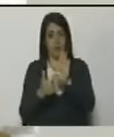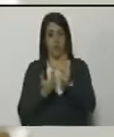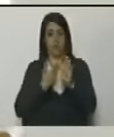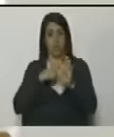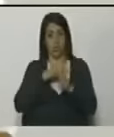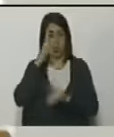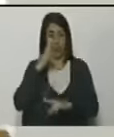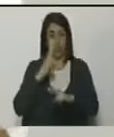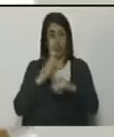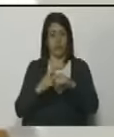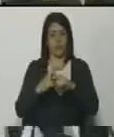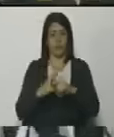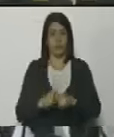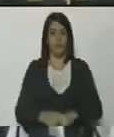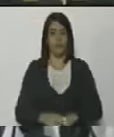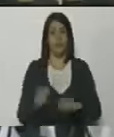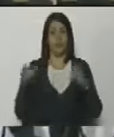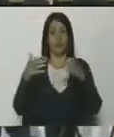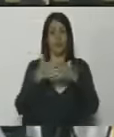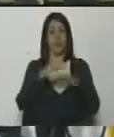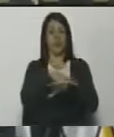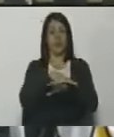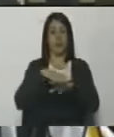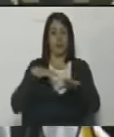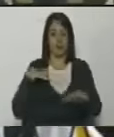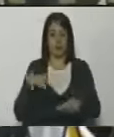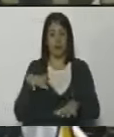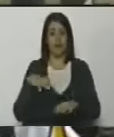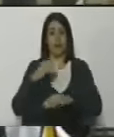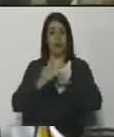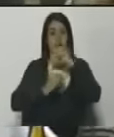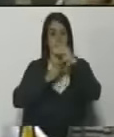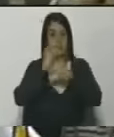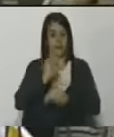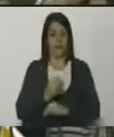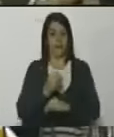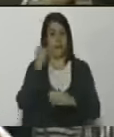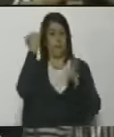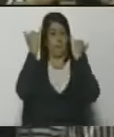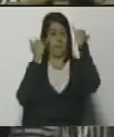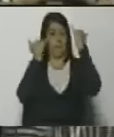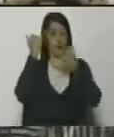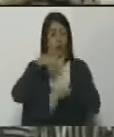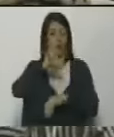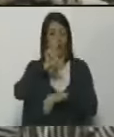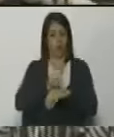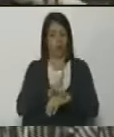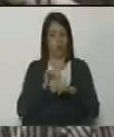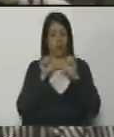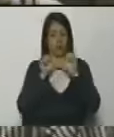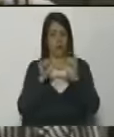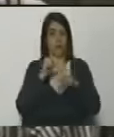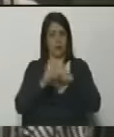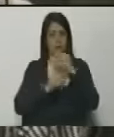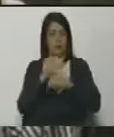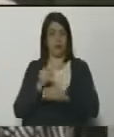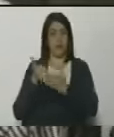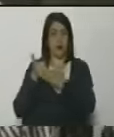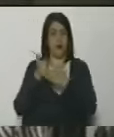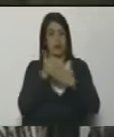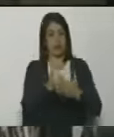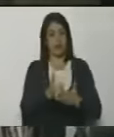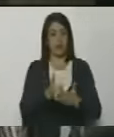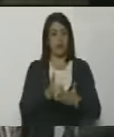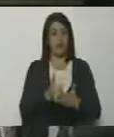Nuestro reconocimiento a la bancada mayoritaria en la construcción de un ideario común que hoy se instala en beneficio de los